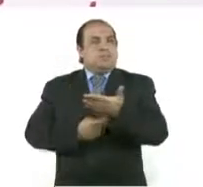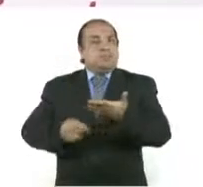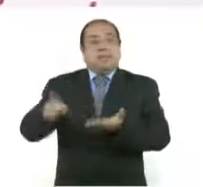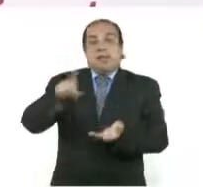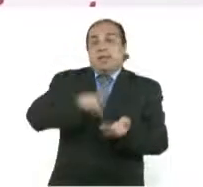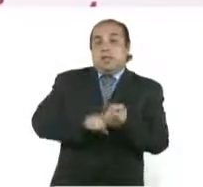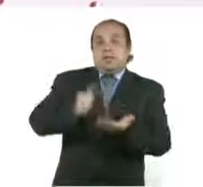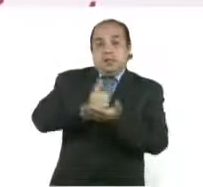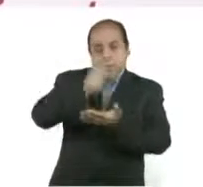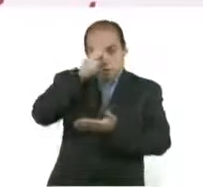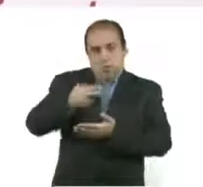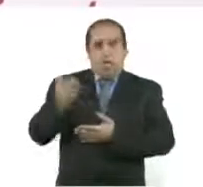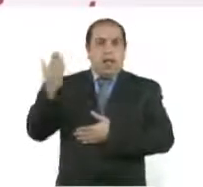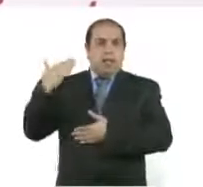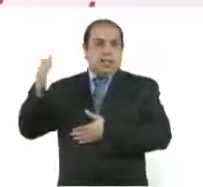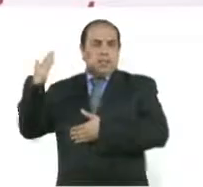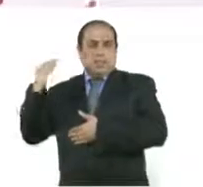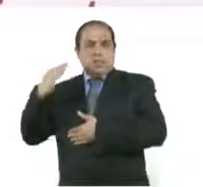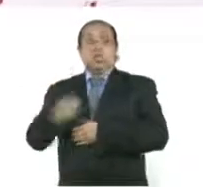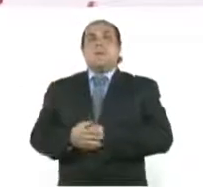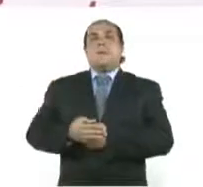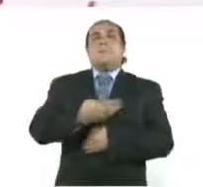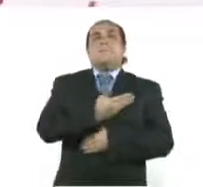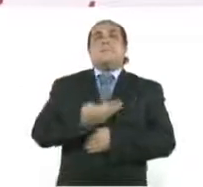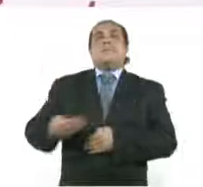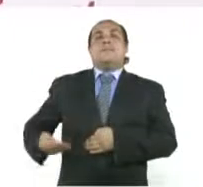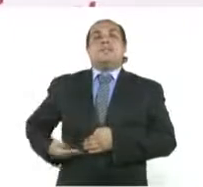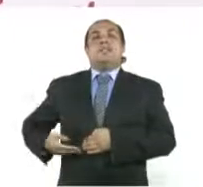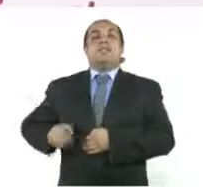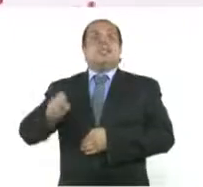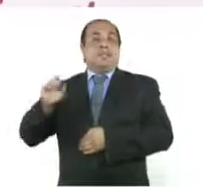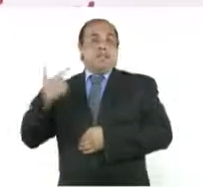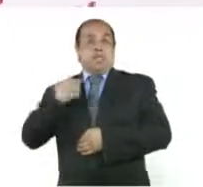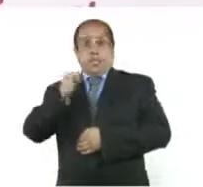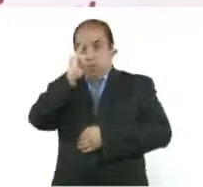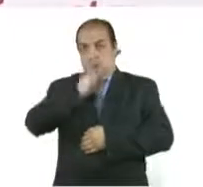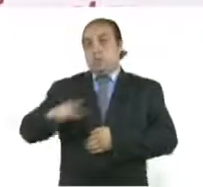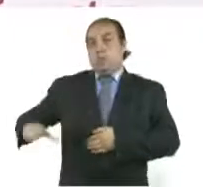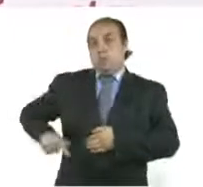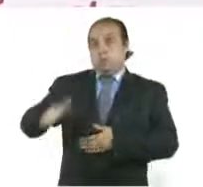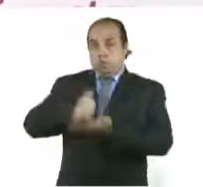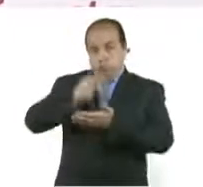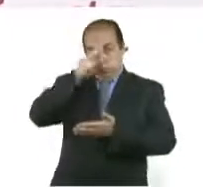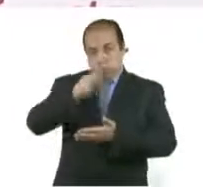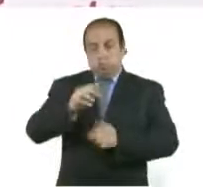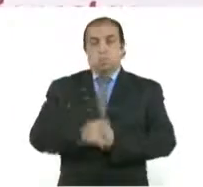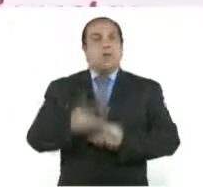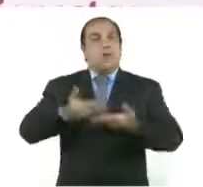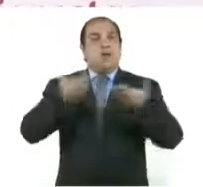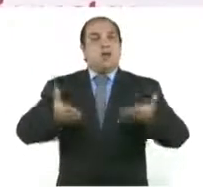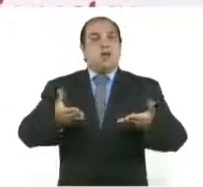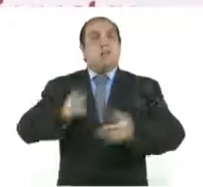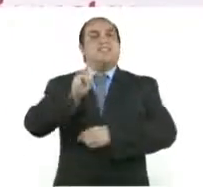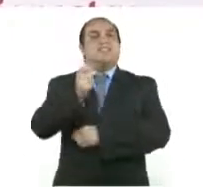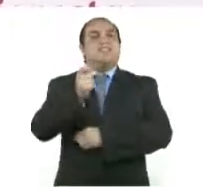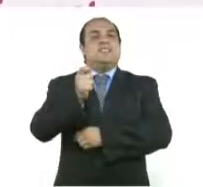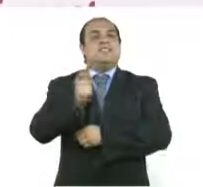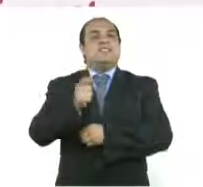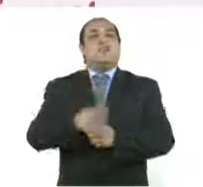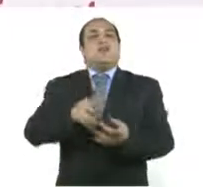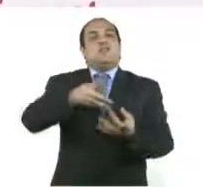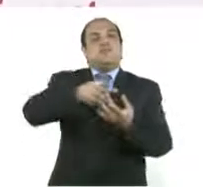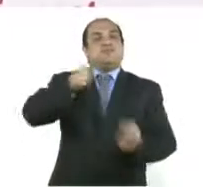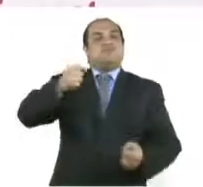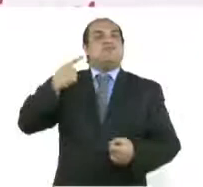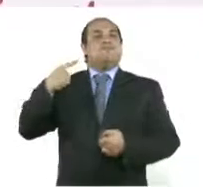México, cuando el presidente López Obrador era jefe de gobierno, hoy es un mandato constitucional que